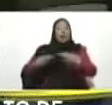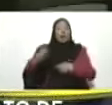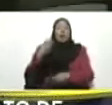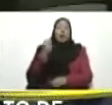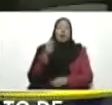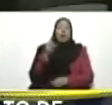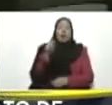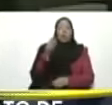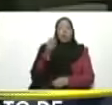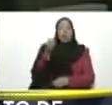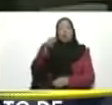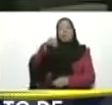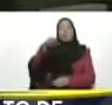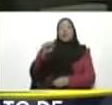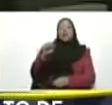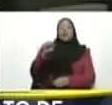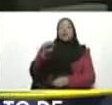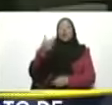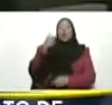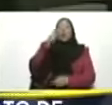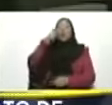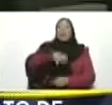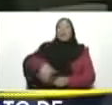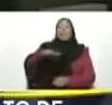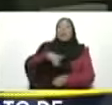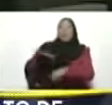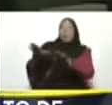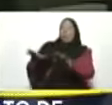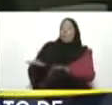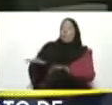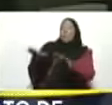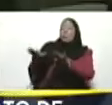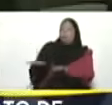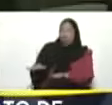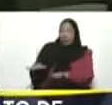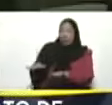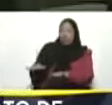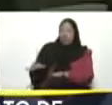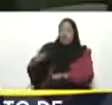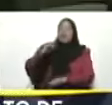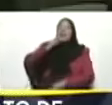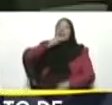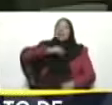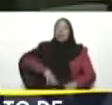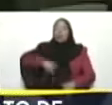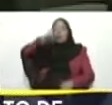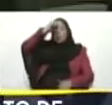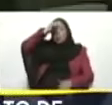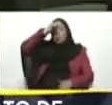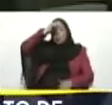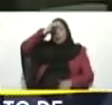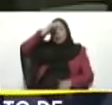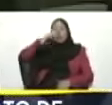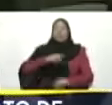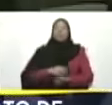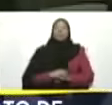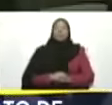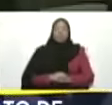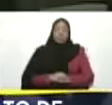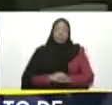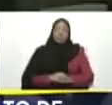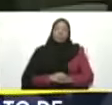Así que nos unen muchas cosas. Y nosotros somos gente eminentemente espiritual, Yildirim.